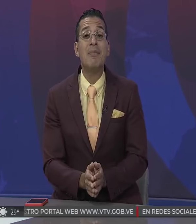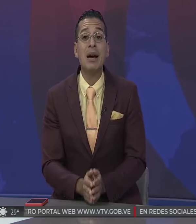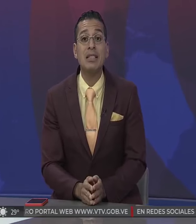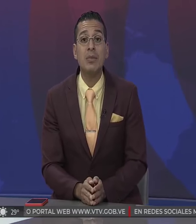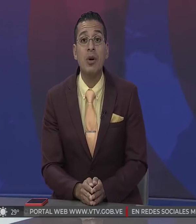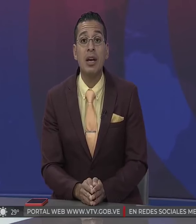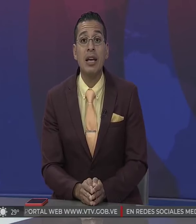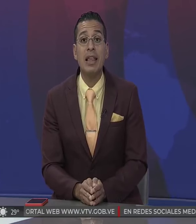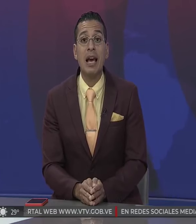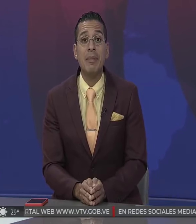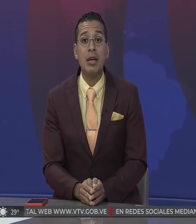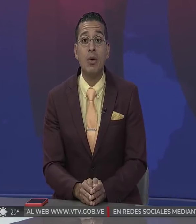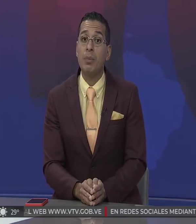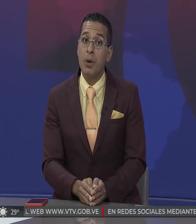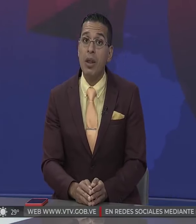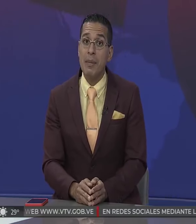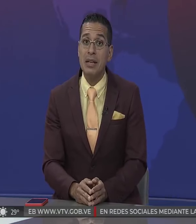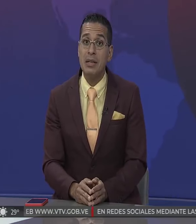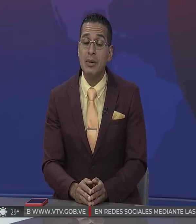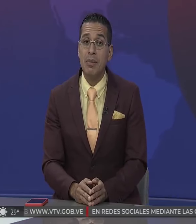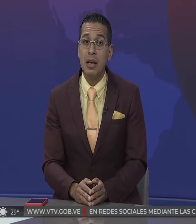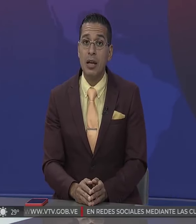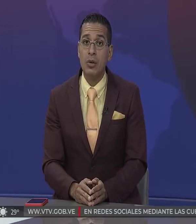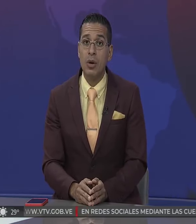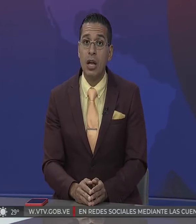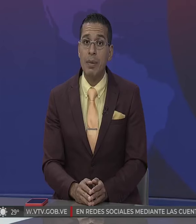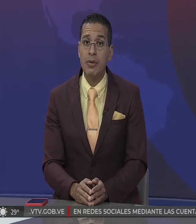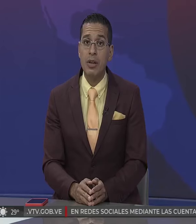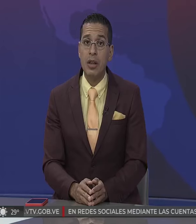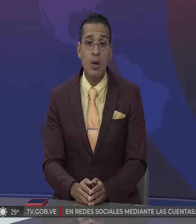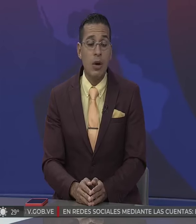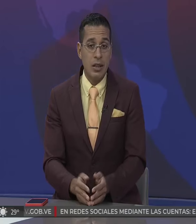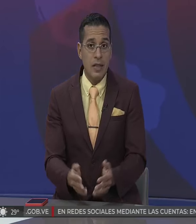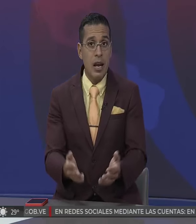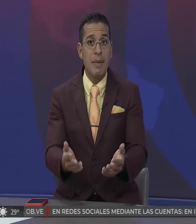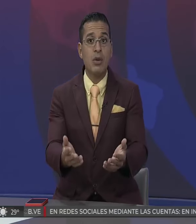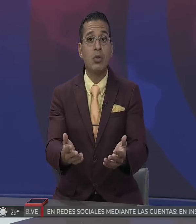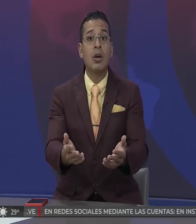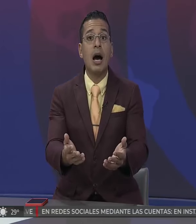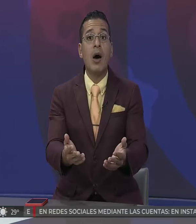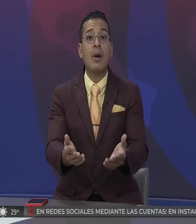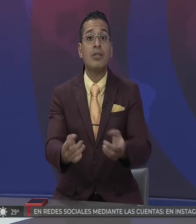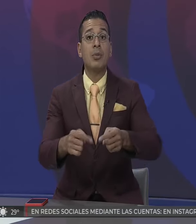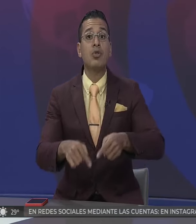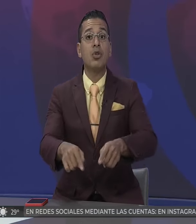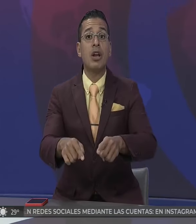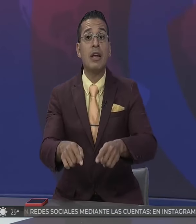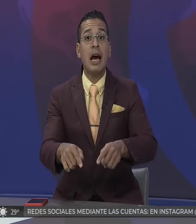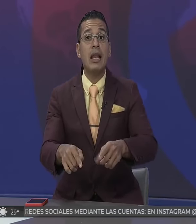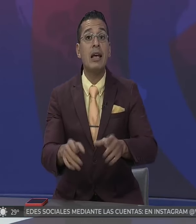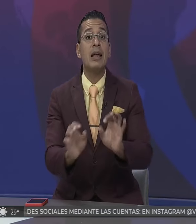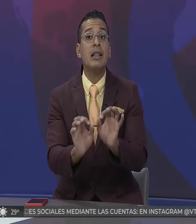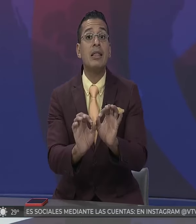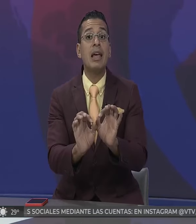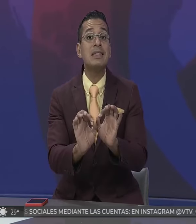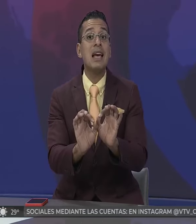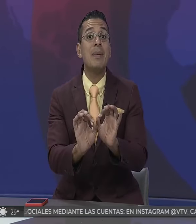disfrutar al máximo este camino. Pero además, miren esto, el presidente dijo que tiende las manos. Ahora esa posición